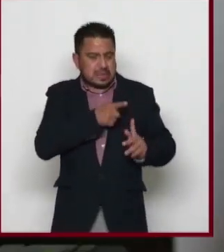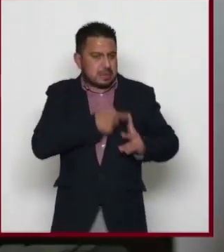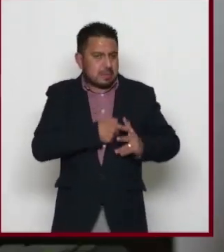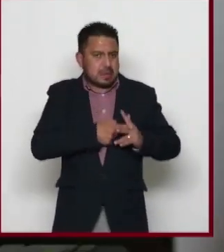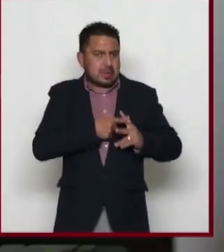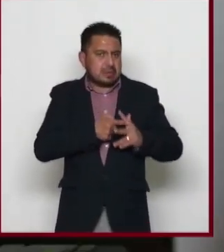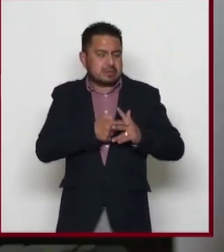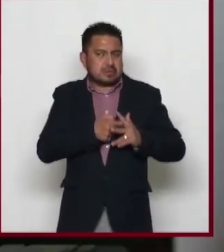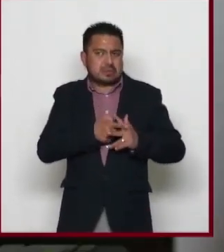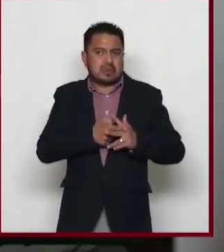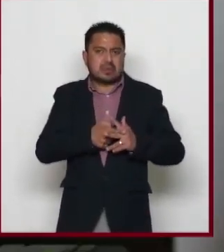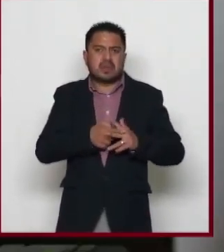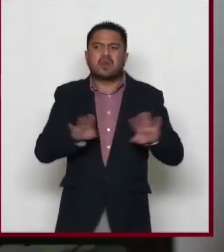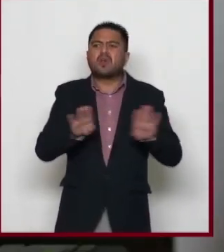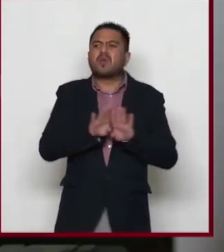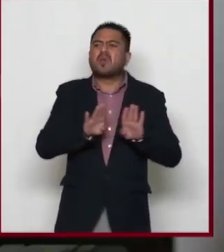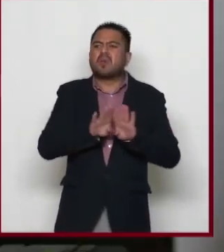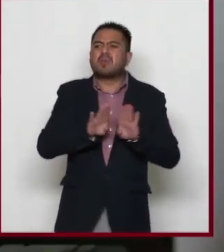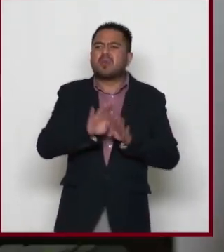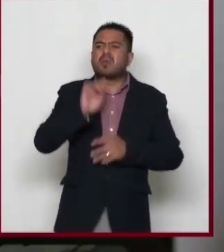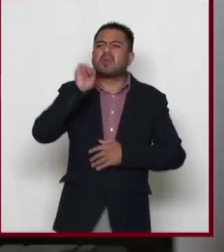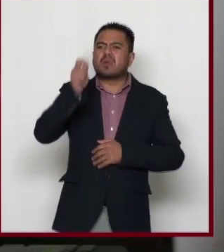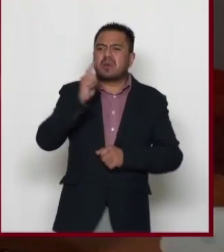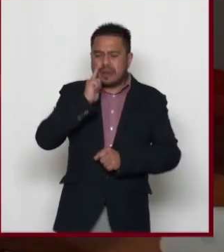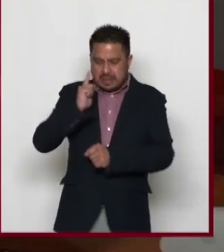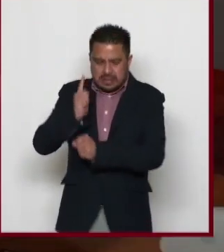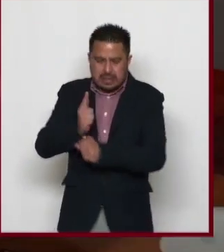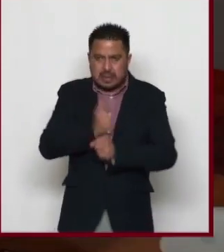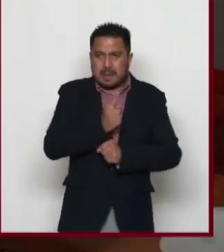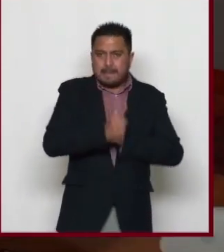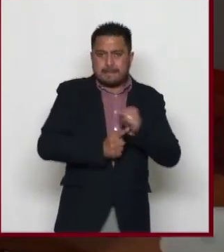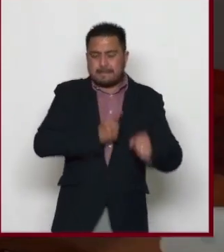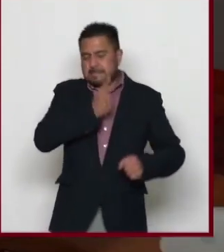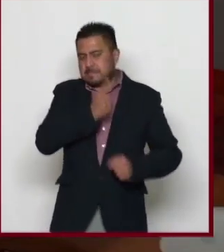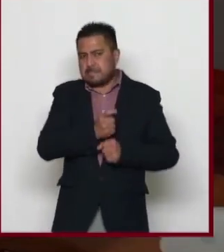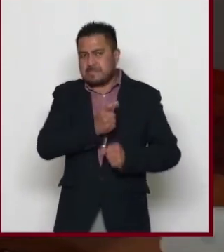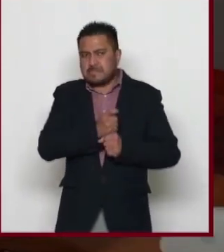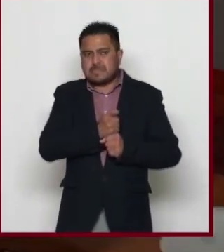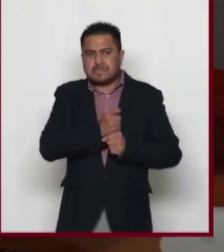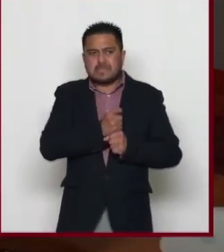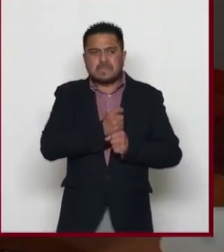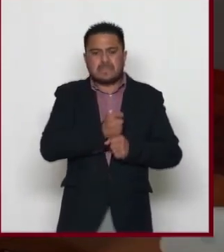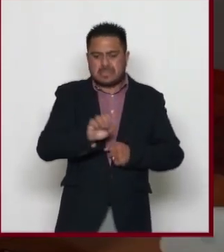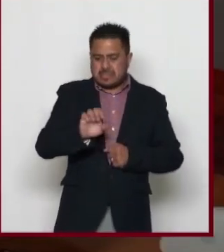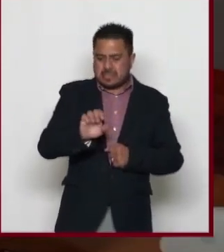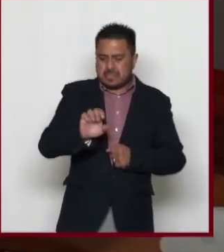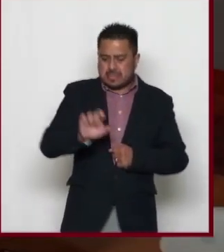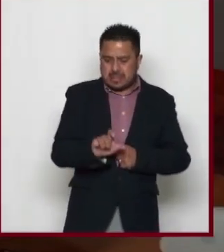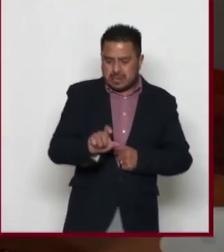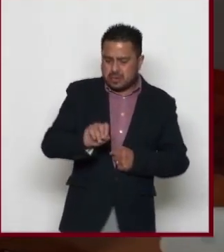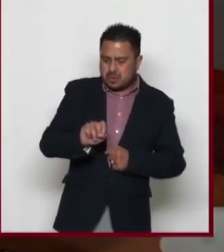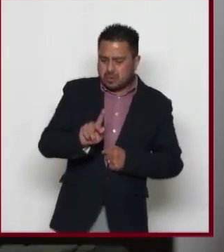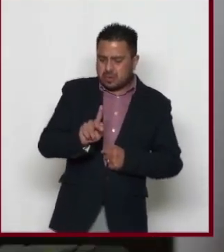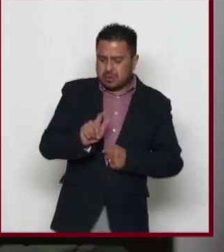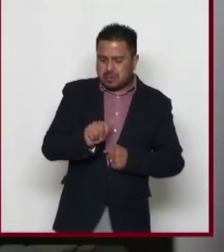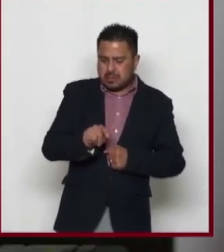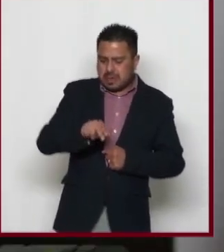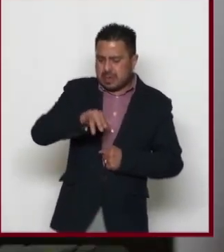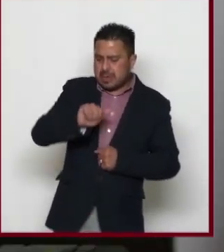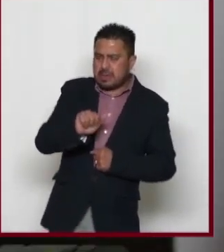Y obviamente con estas matemáticas, ¿cómo fue que se descubrió el